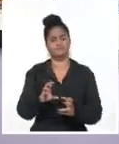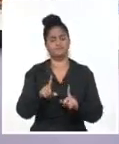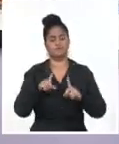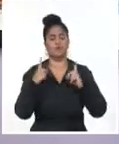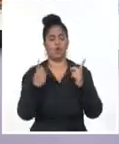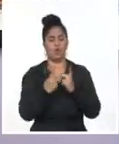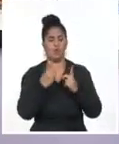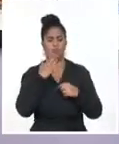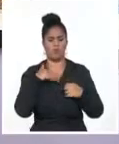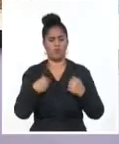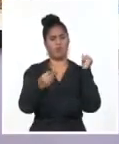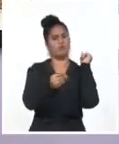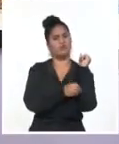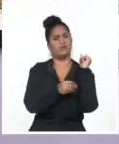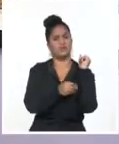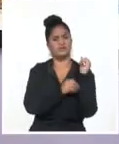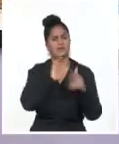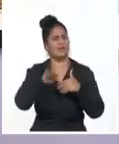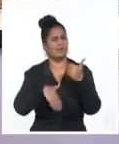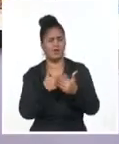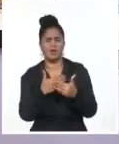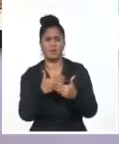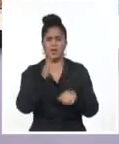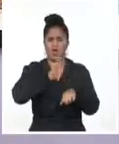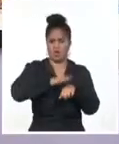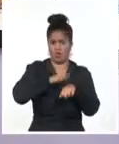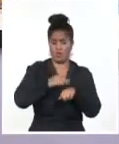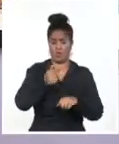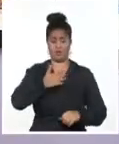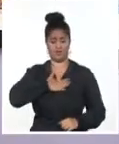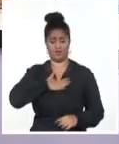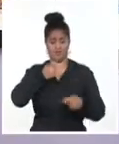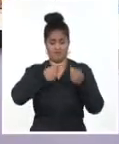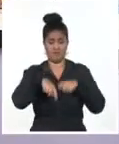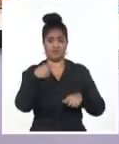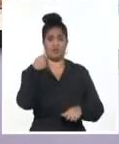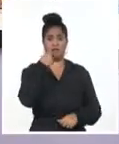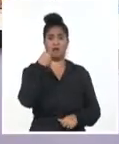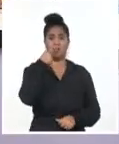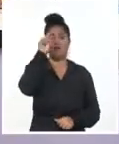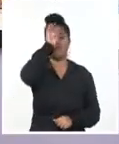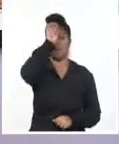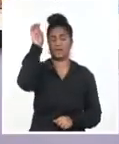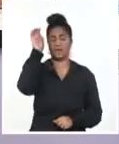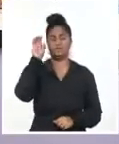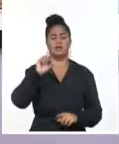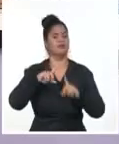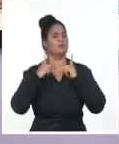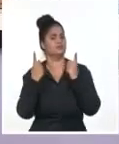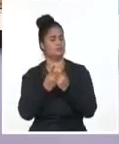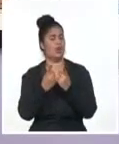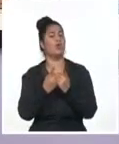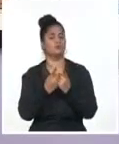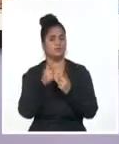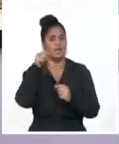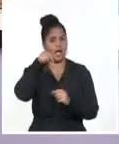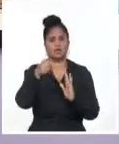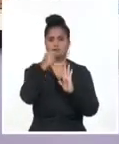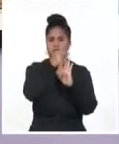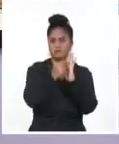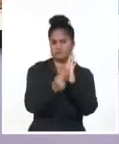han identificado en el despacho y en la organización de este proceso? La periodista Gisela García Rivero nos propone hoy un acercamiento a